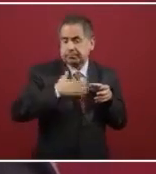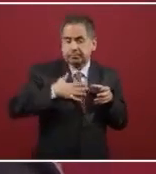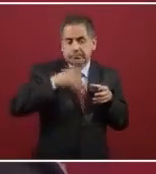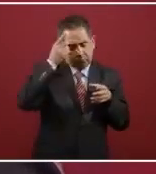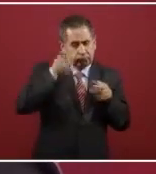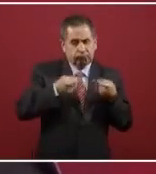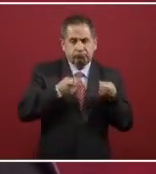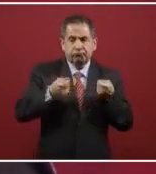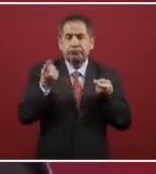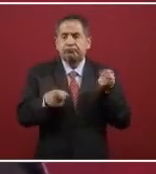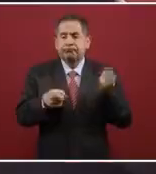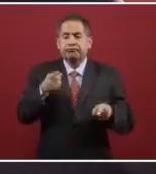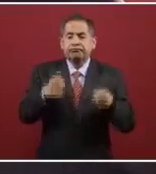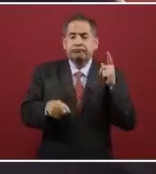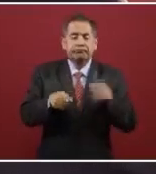Y